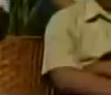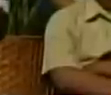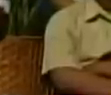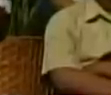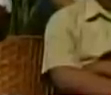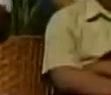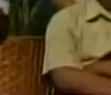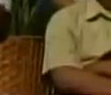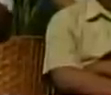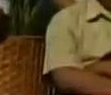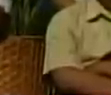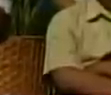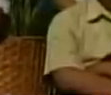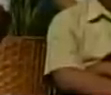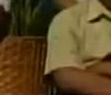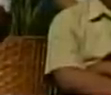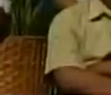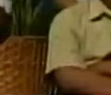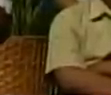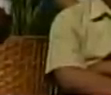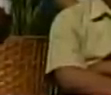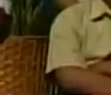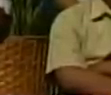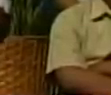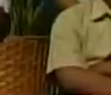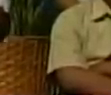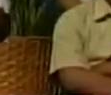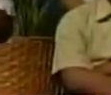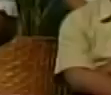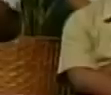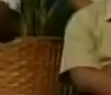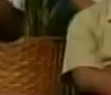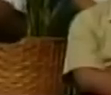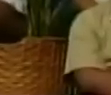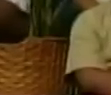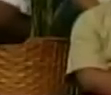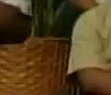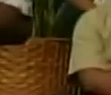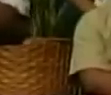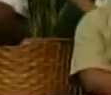construirlo. Ahora es que la escuela vale, porque lo que